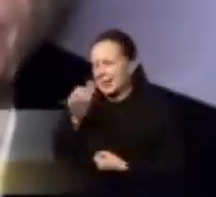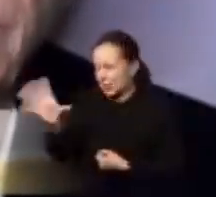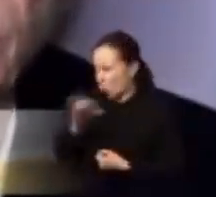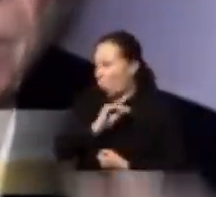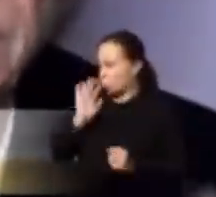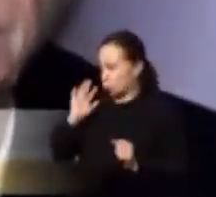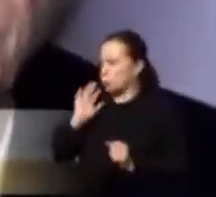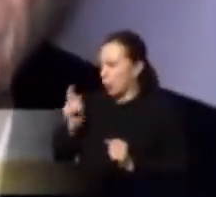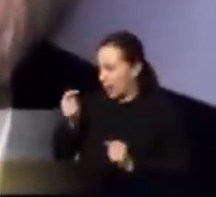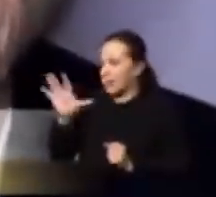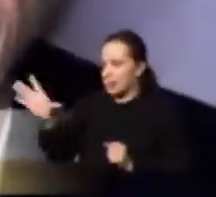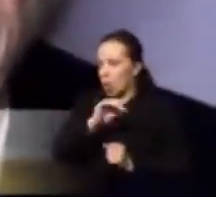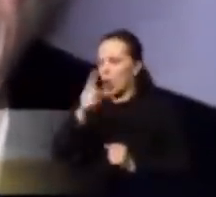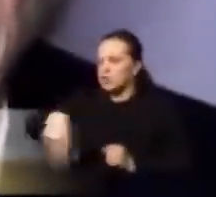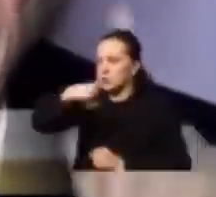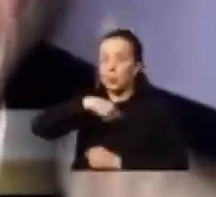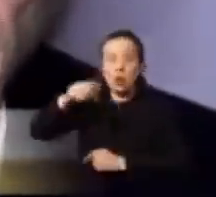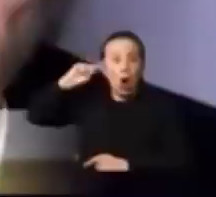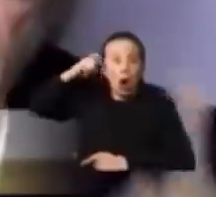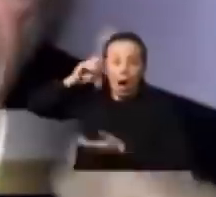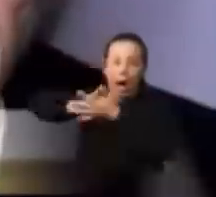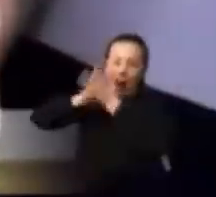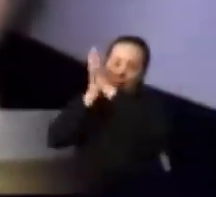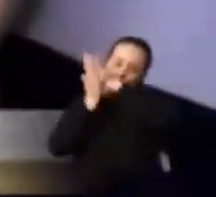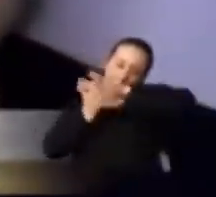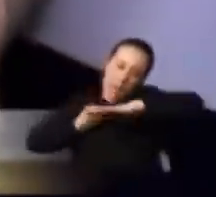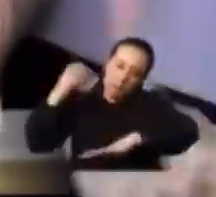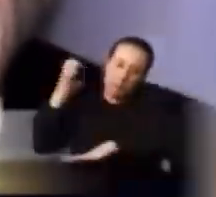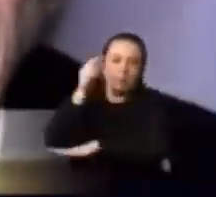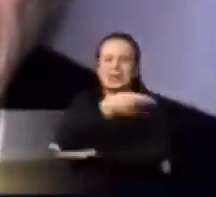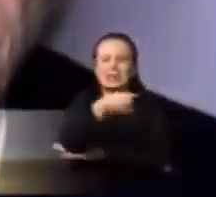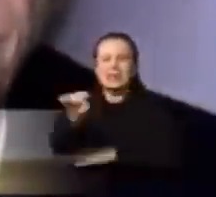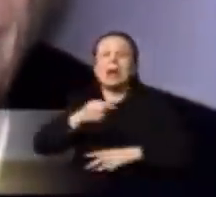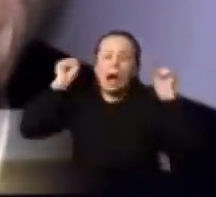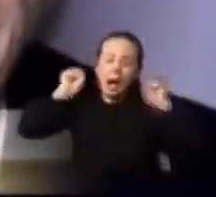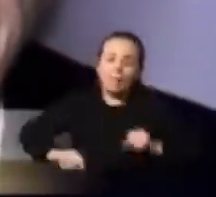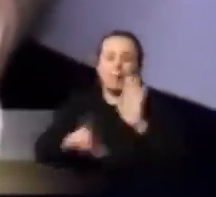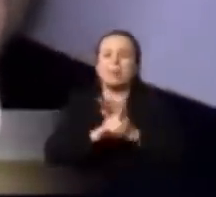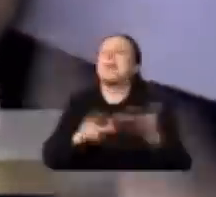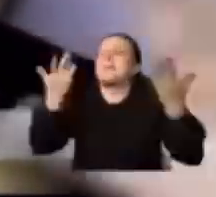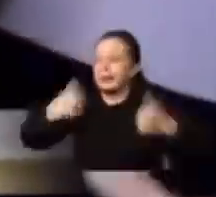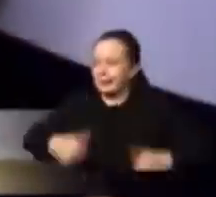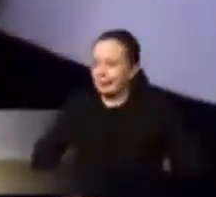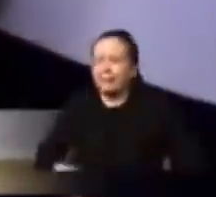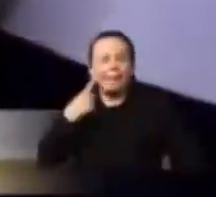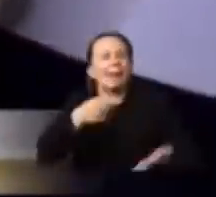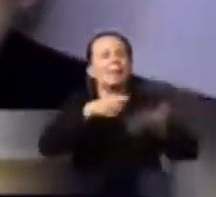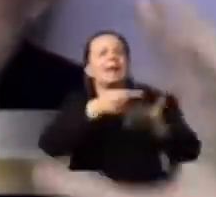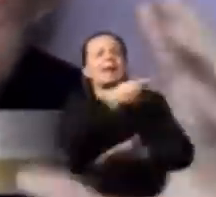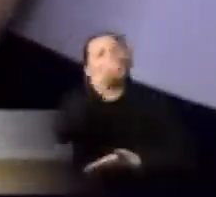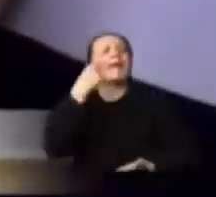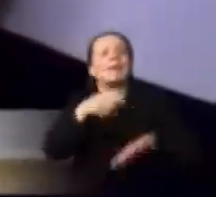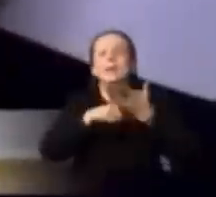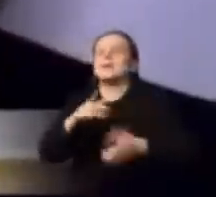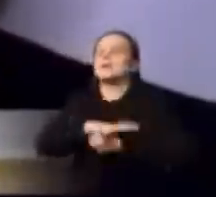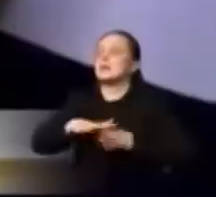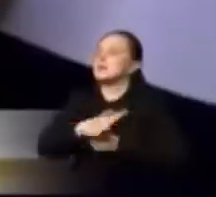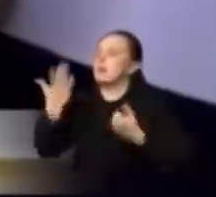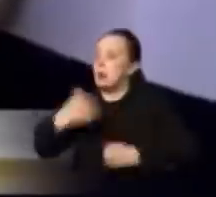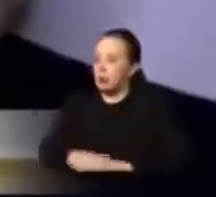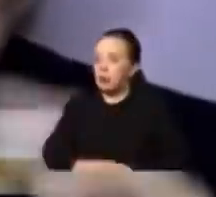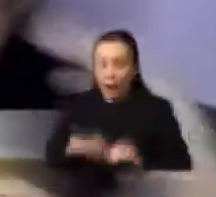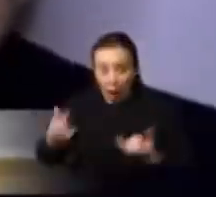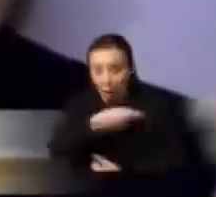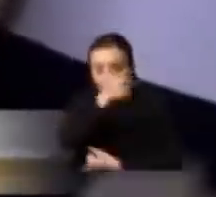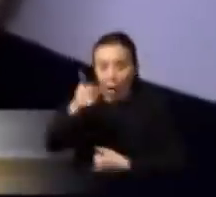Ustedes casi todos han respaldado a todos los gobiernos que han destruido a Colombia y han aprobado unas leyes inicuas, y miren el resultado en el que estamos. Y ahora la solución es reprimir con la